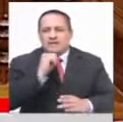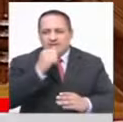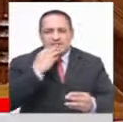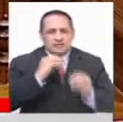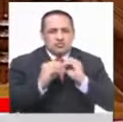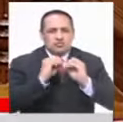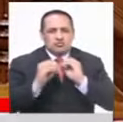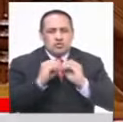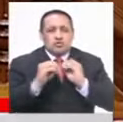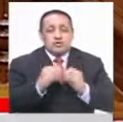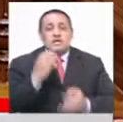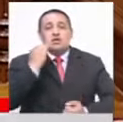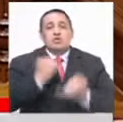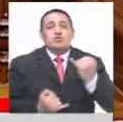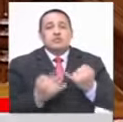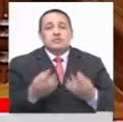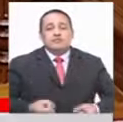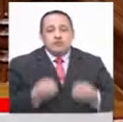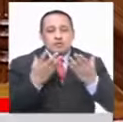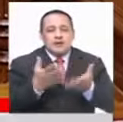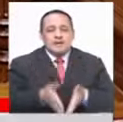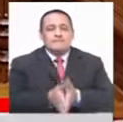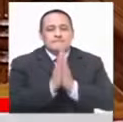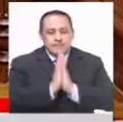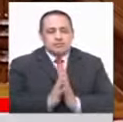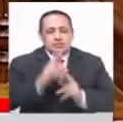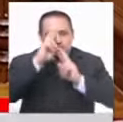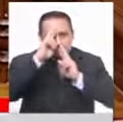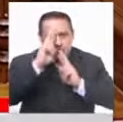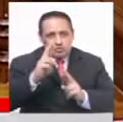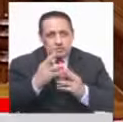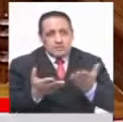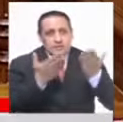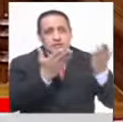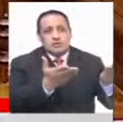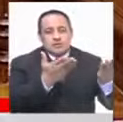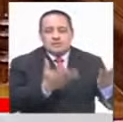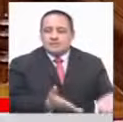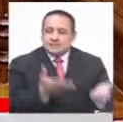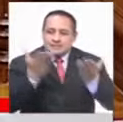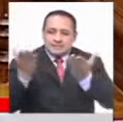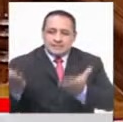inestabilidad. Por último, solicito respetuosamente